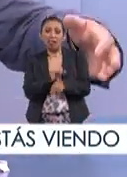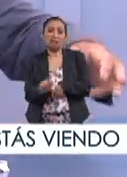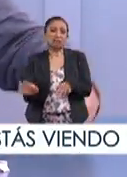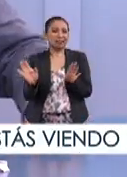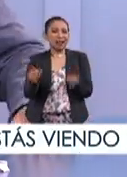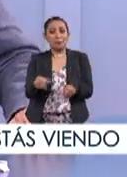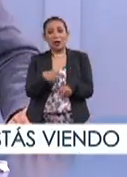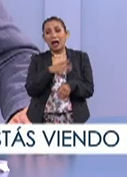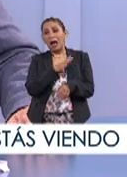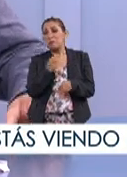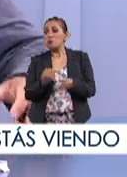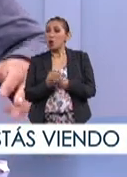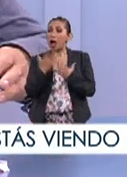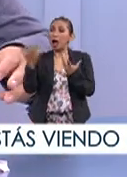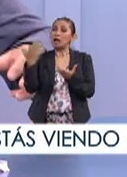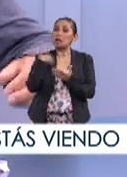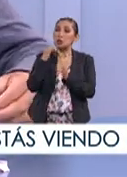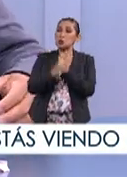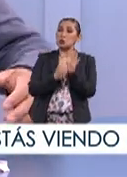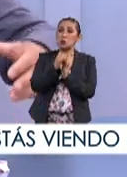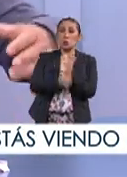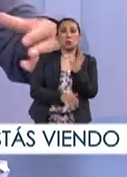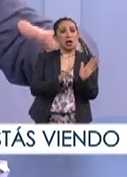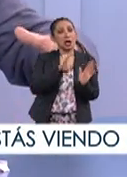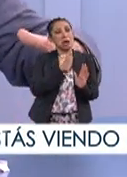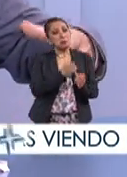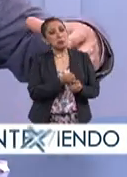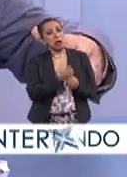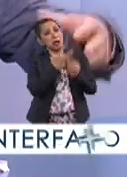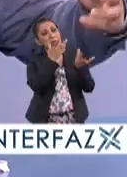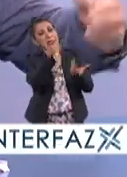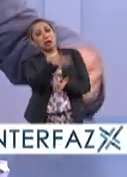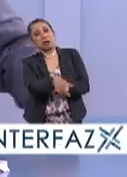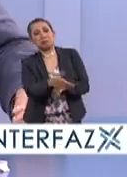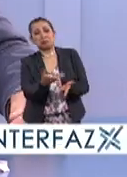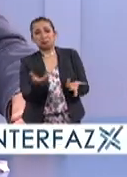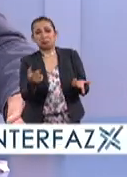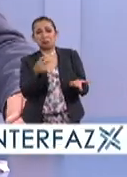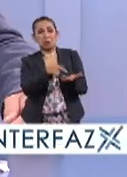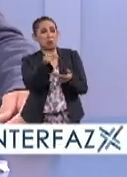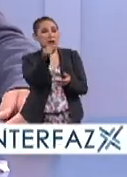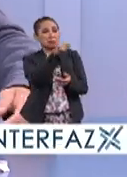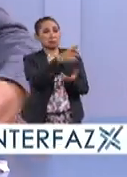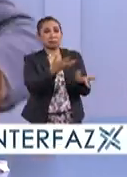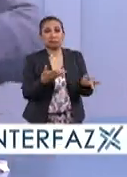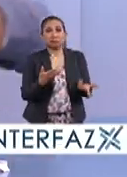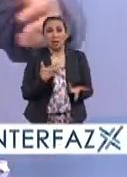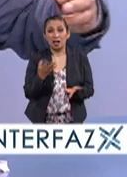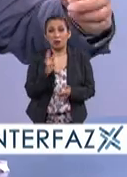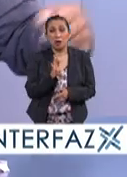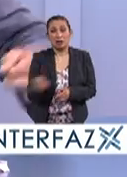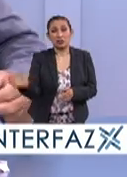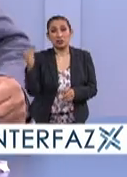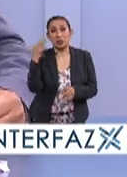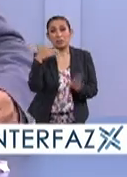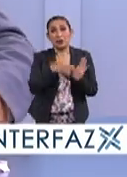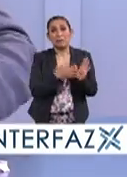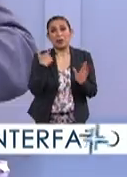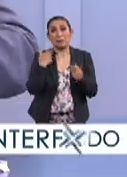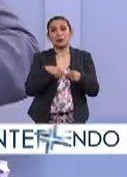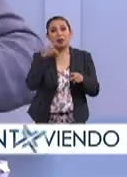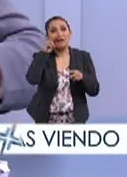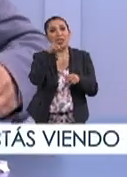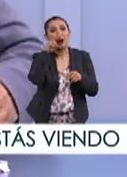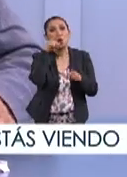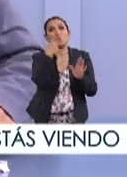Hay poetas los youtubers, hay poetas en YouTube que tienen 450.000 visitas,